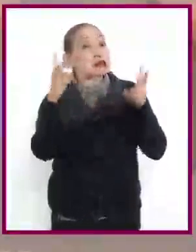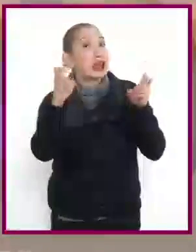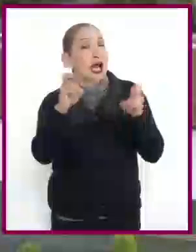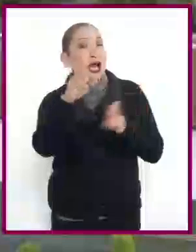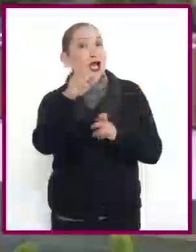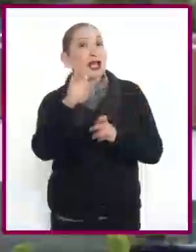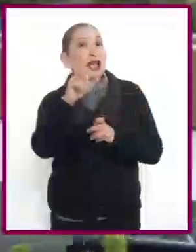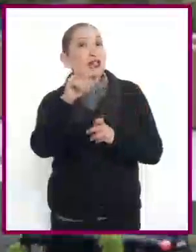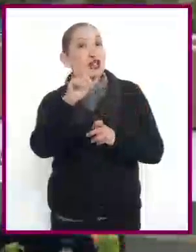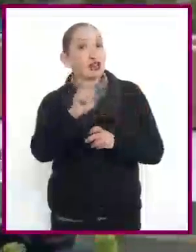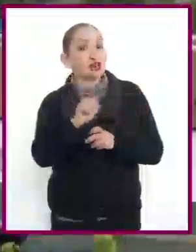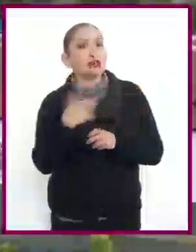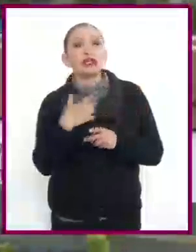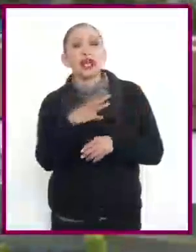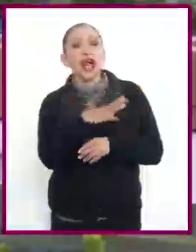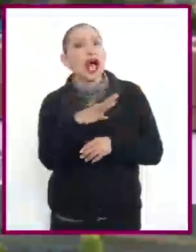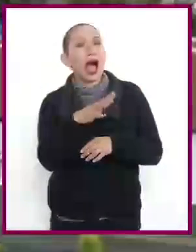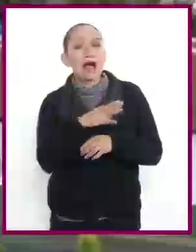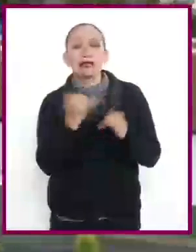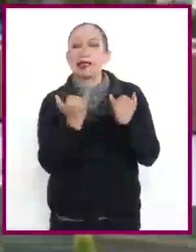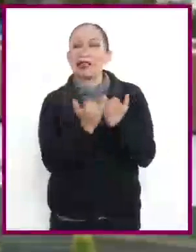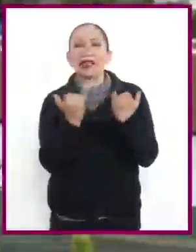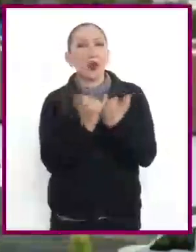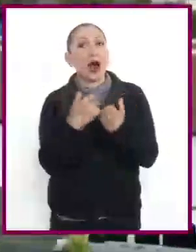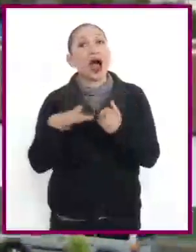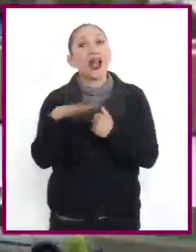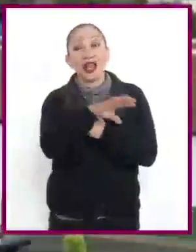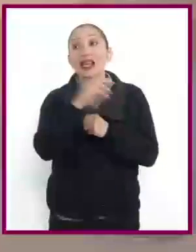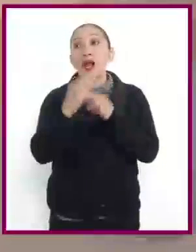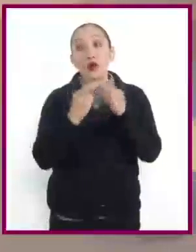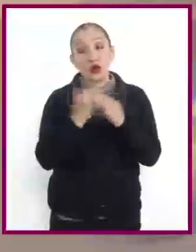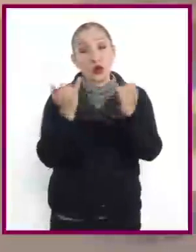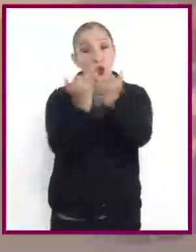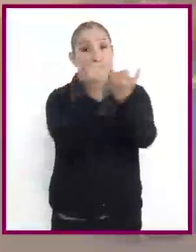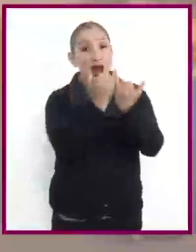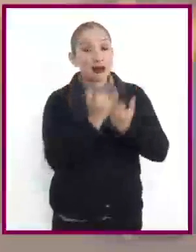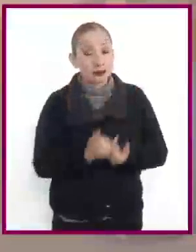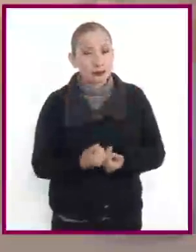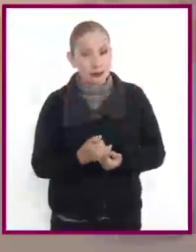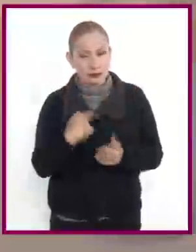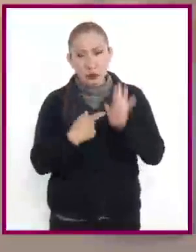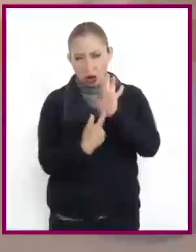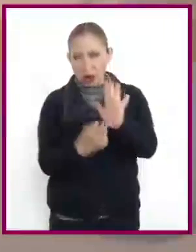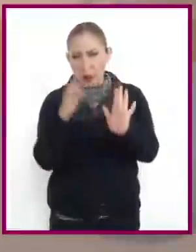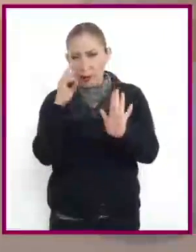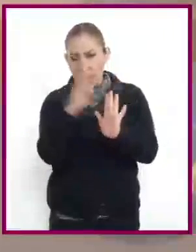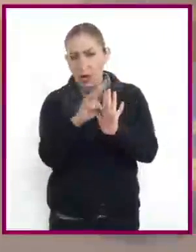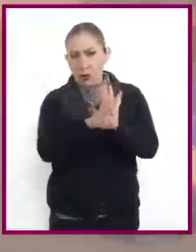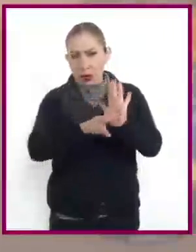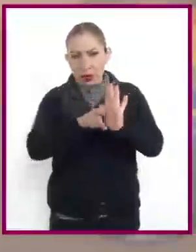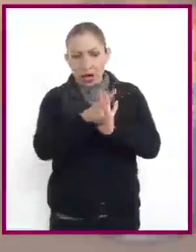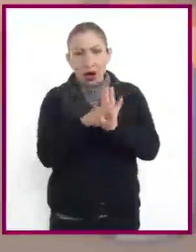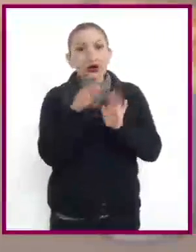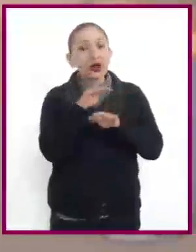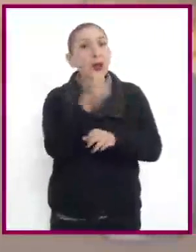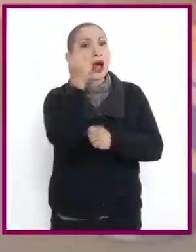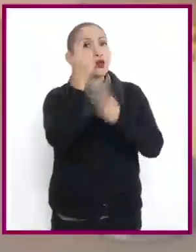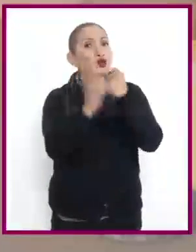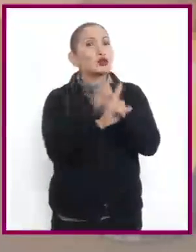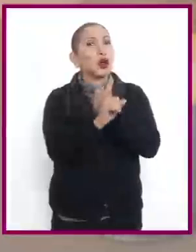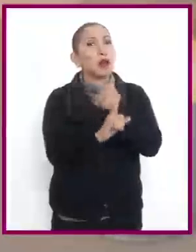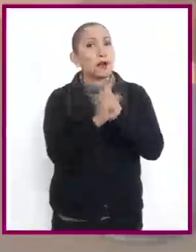hacer algo al respecto? En realidad, China no es el único país con esos problemas. En México también los tenemos